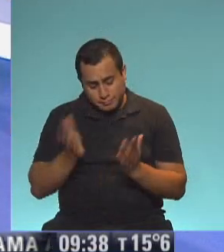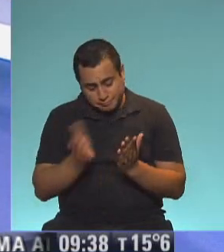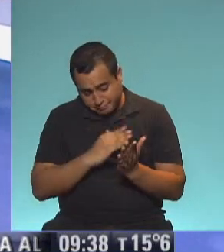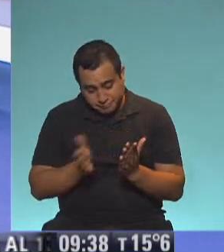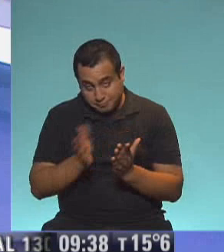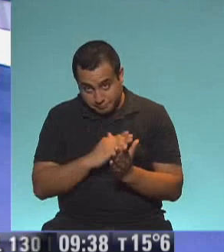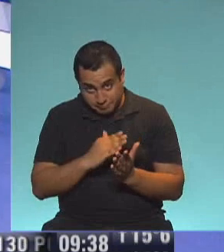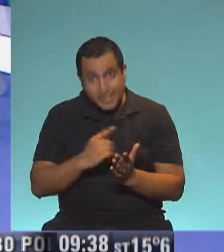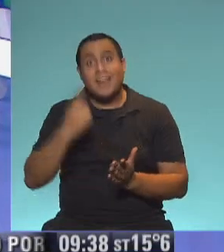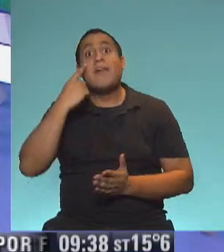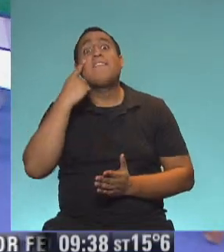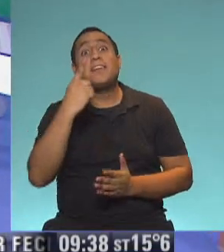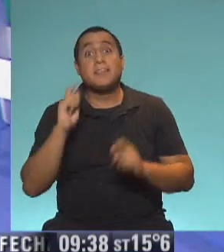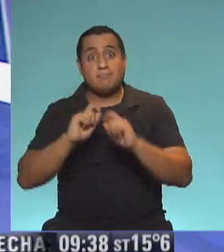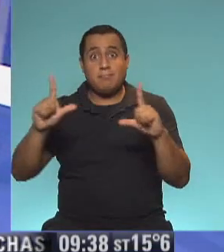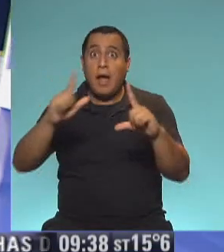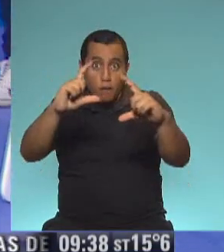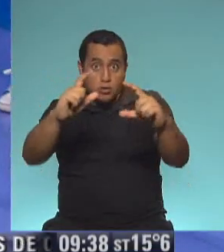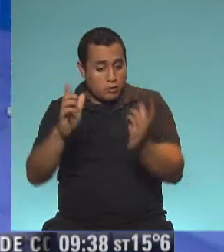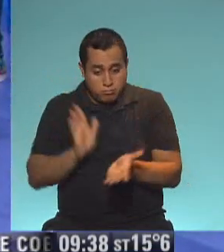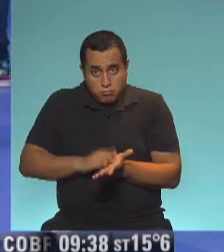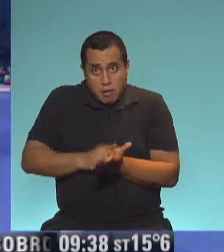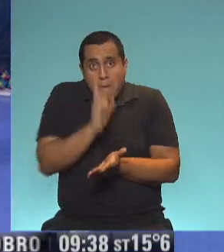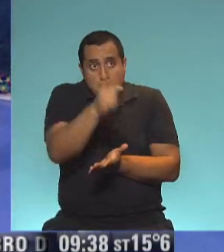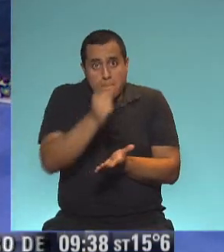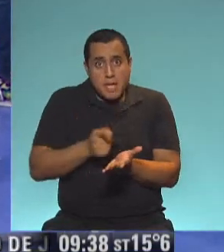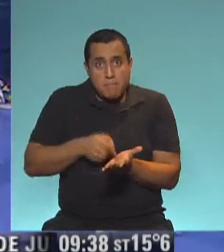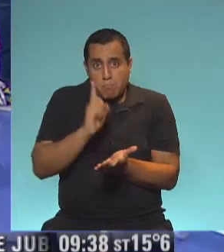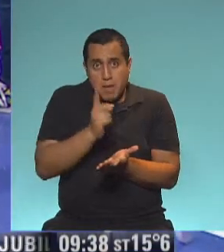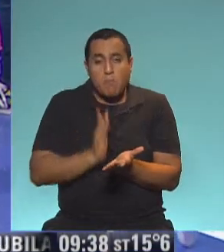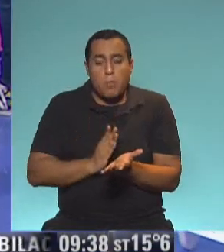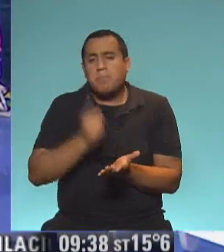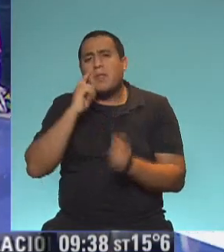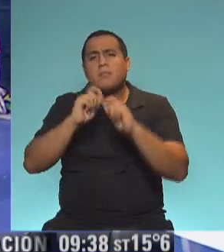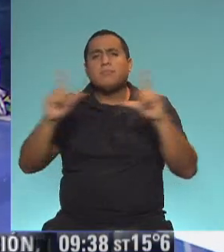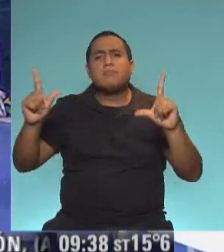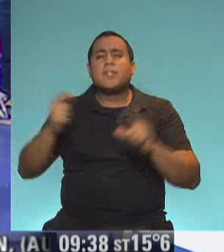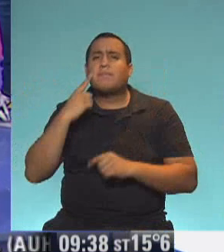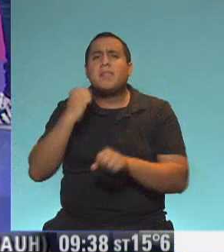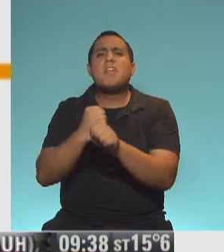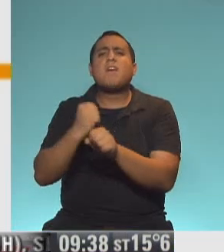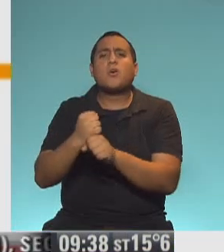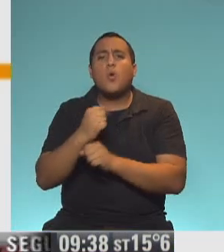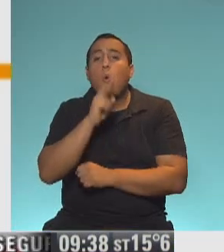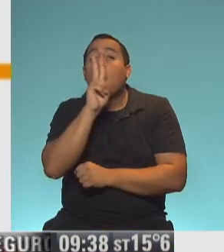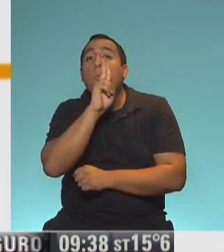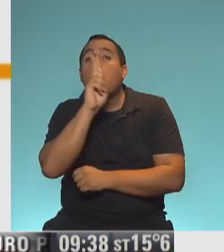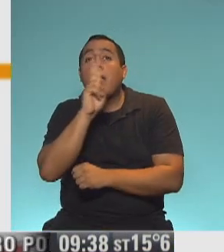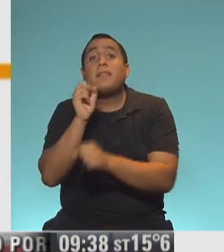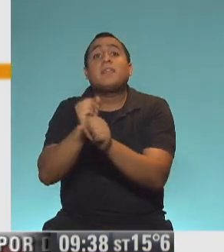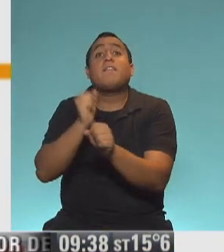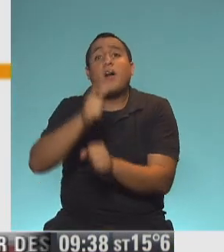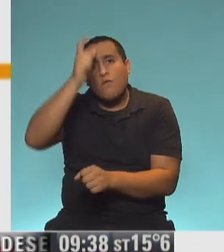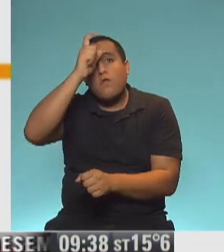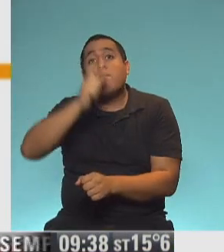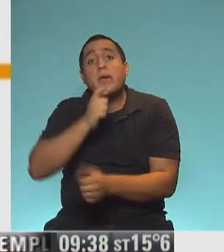Son las mismas que están en el cuadernillo. Una bombera. Bien, ¿qué vemos? Hablando esto de los trabajos. Una mujer que trabaja. Una mujer de